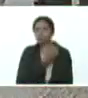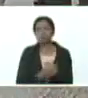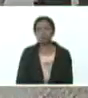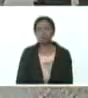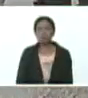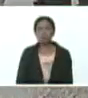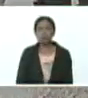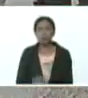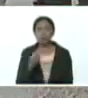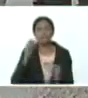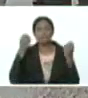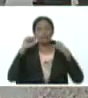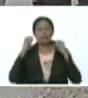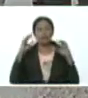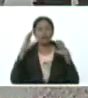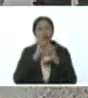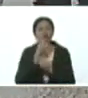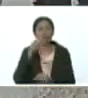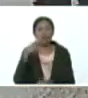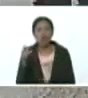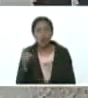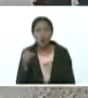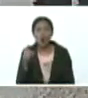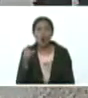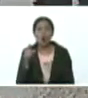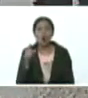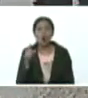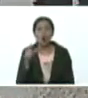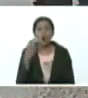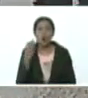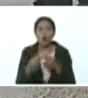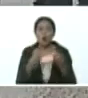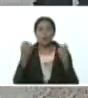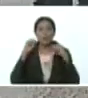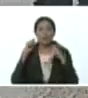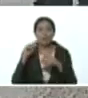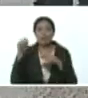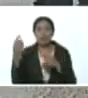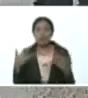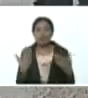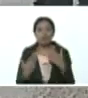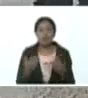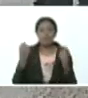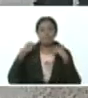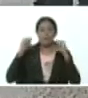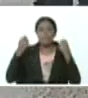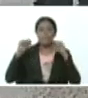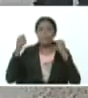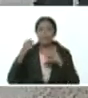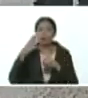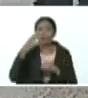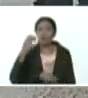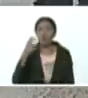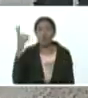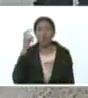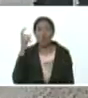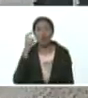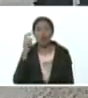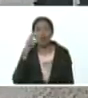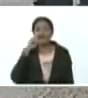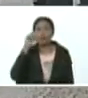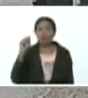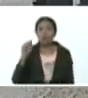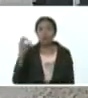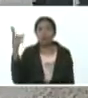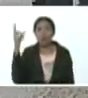Ustedes ensayan en las noches, ¿verdad? Vamos a ensayar que mañana hay un acto. Mire esta consigna. Oye, Maduro,